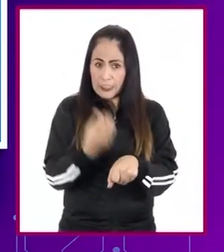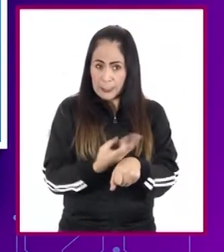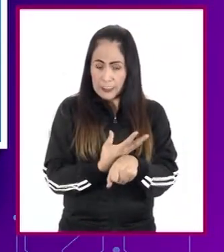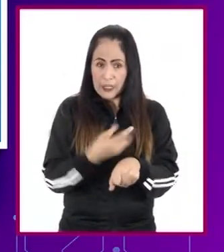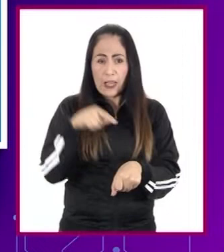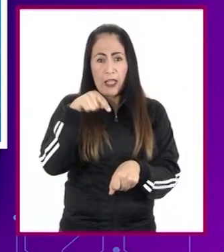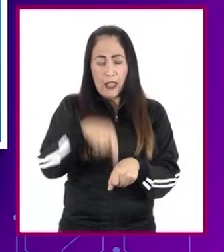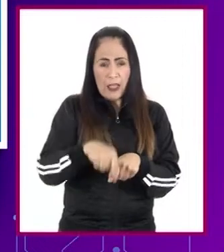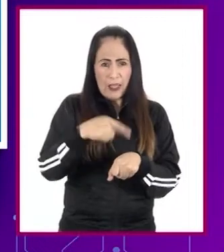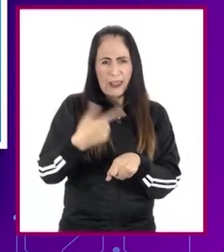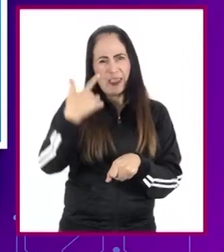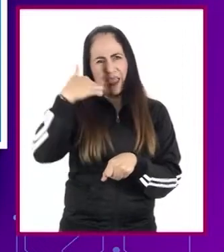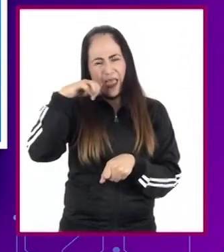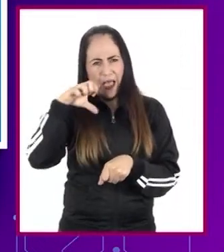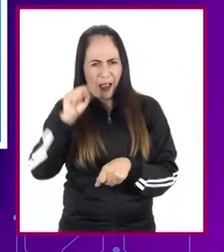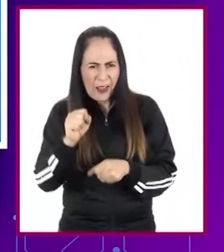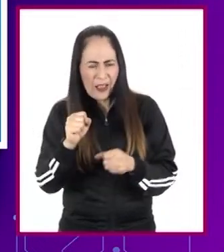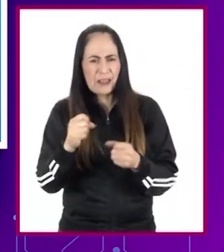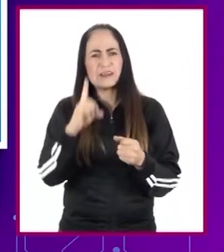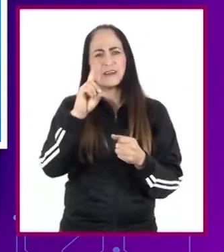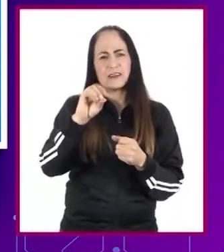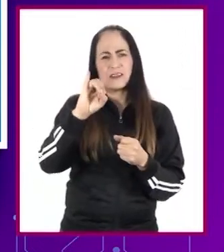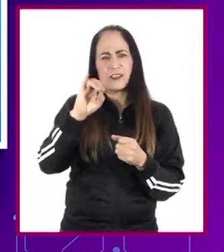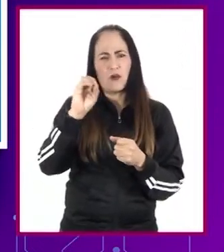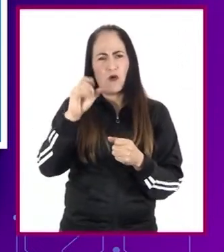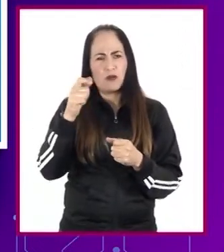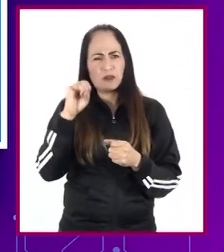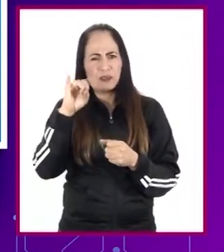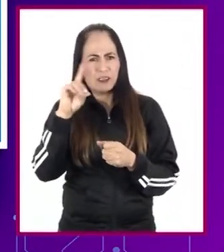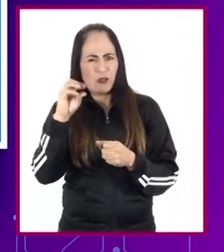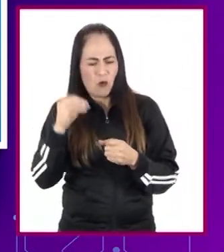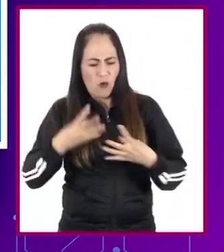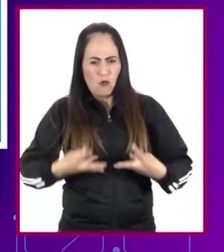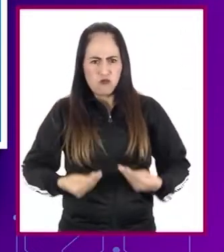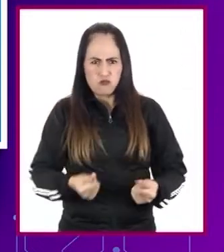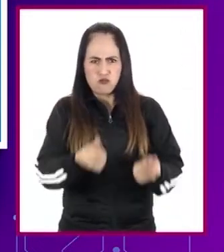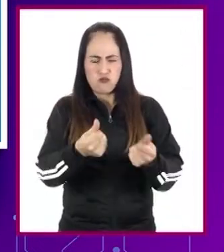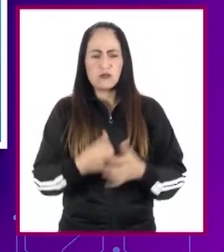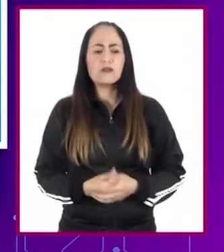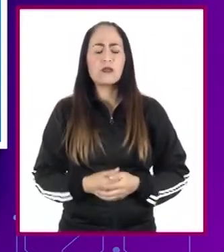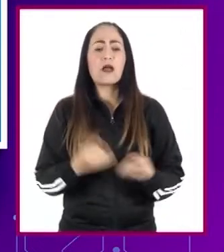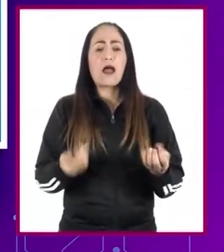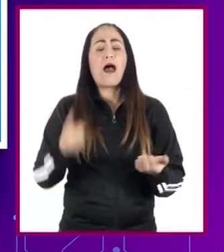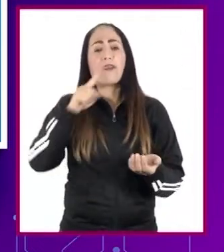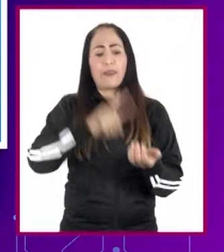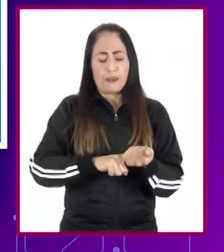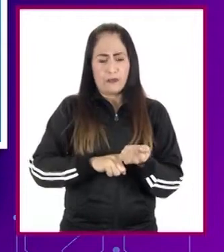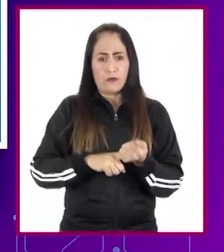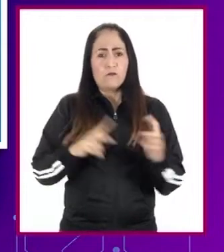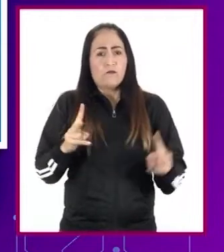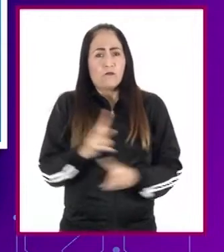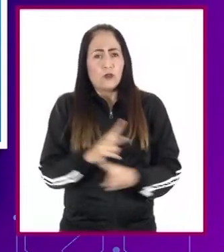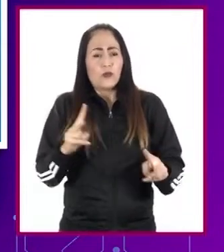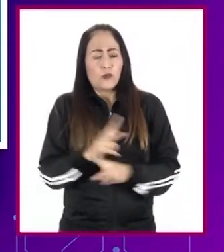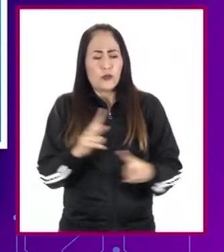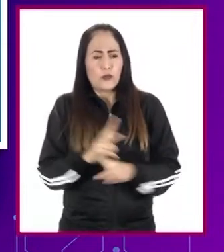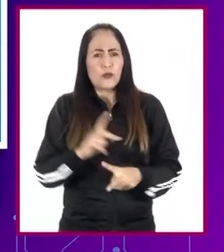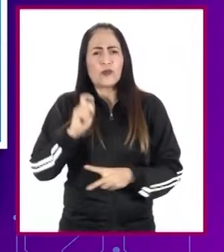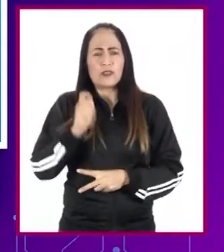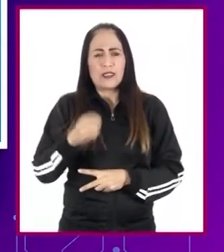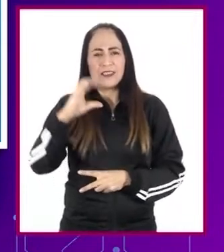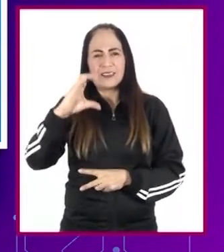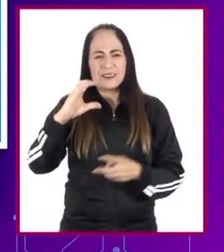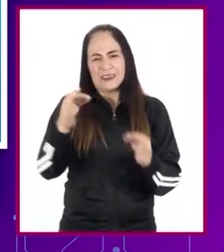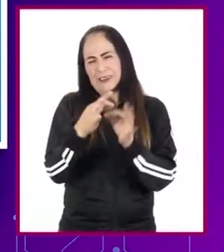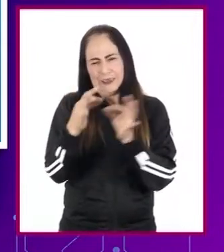intercambio gaseoso y la expulsión de dióxido de carbono. Por otro lado, está la respiración interna, también llamada respiración